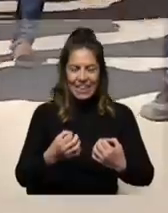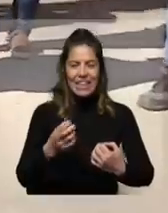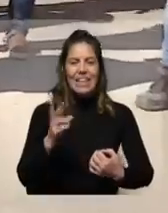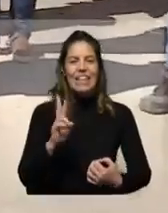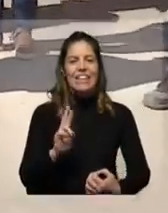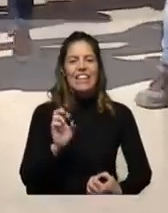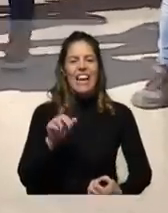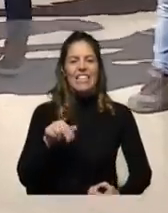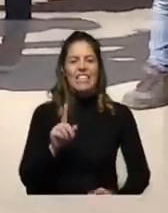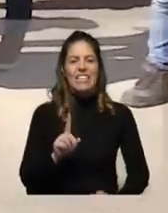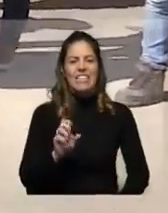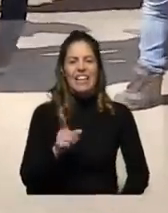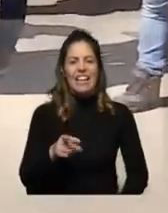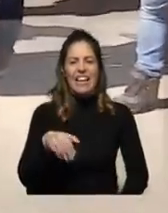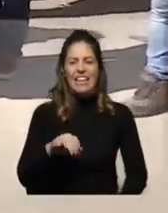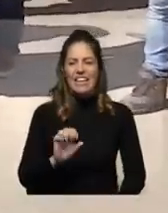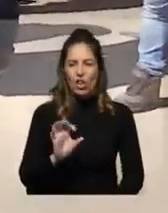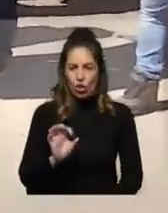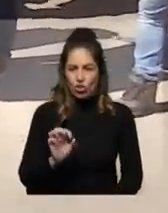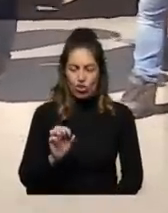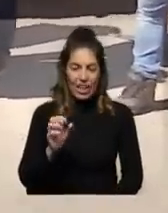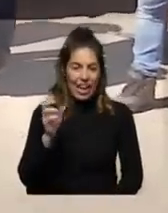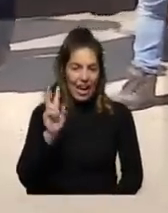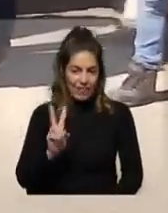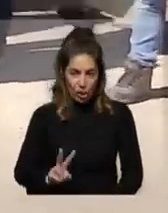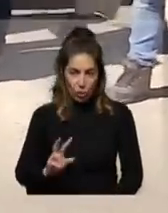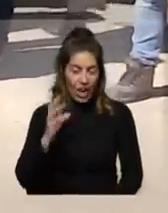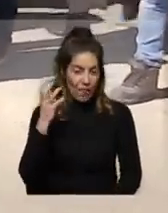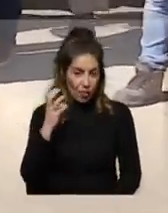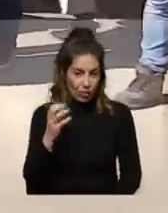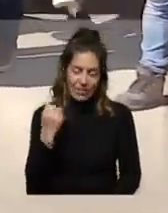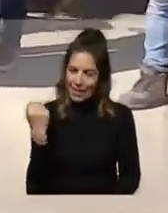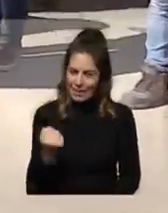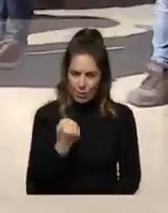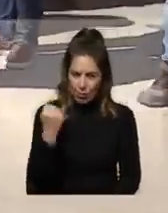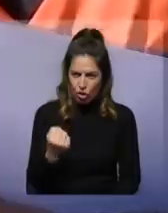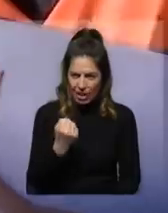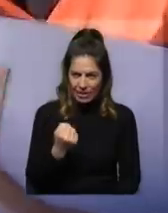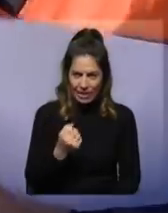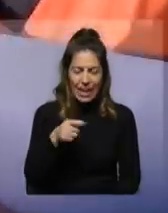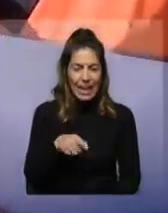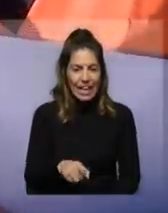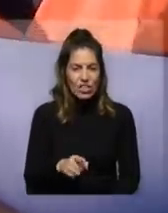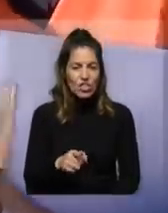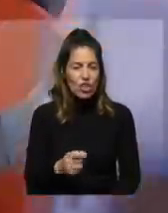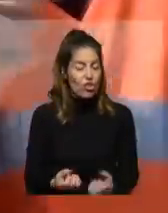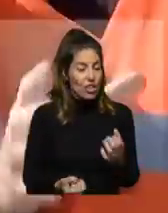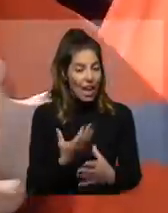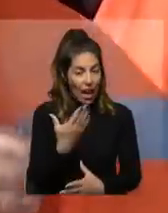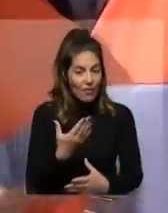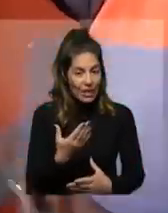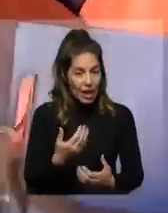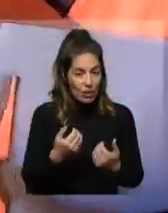frutas y verduras verdad que me parece un tema fundamental Así que verdaderamente se abren nuevas fronteras